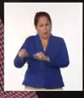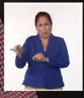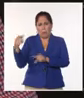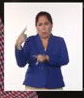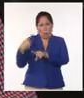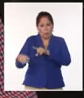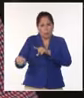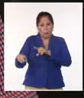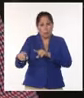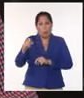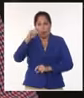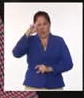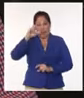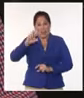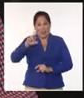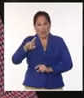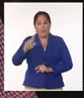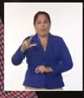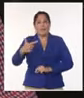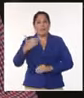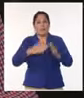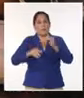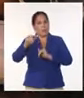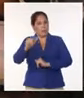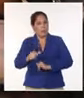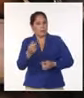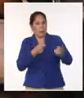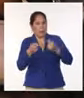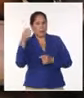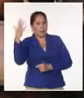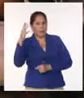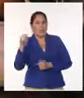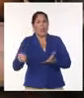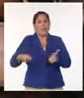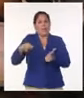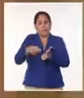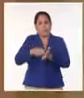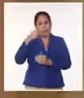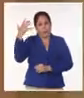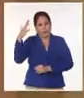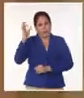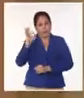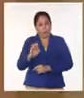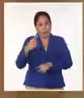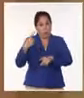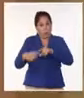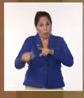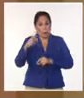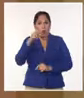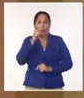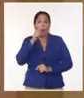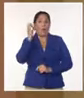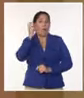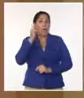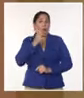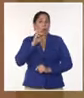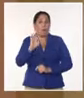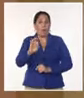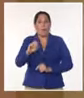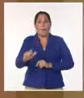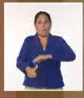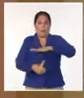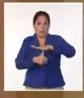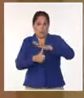por Óscar Pérez Oliva Fraga, viceministro primero de Comercio Exterior y la Inversión Extranjera, y Rodolfo Dávalos Fernández, presidente de la Corte